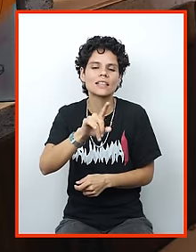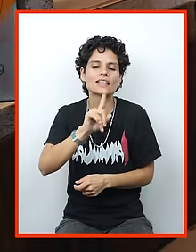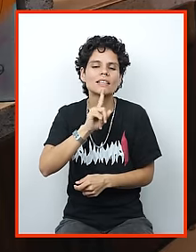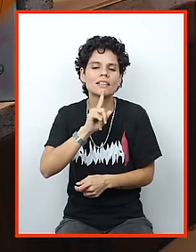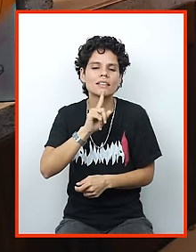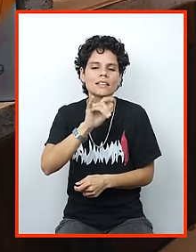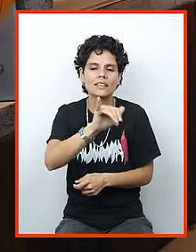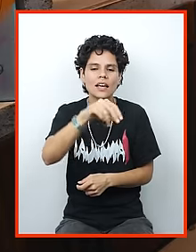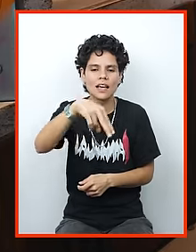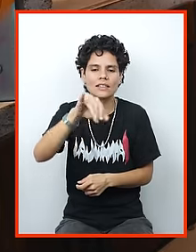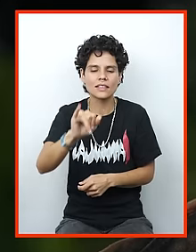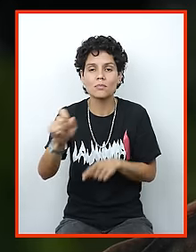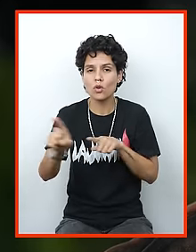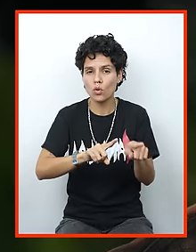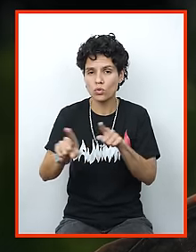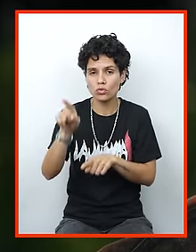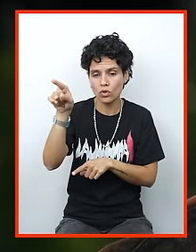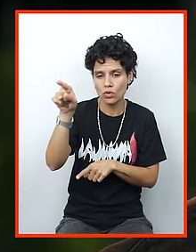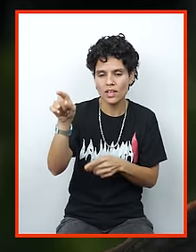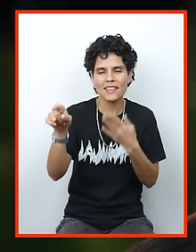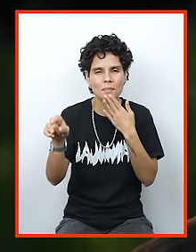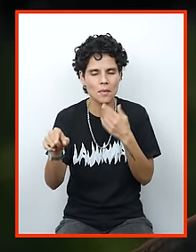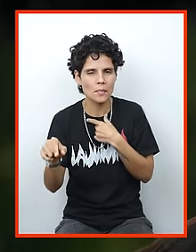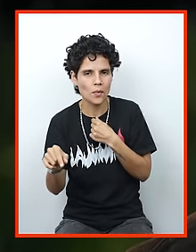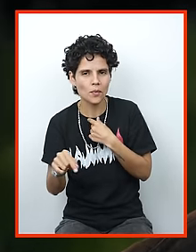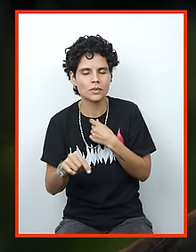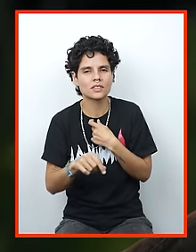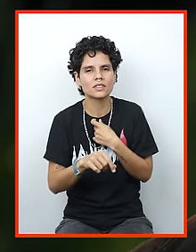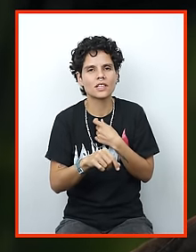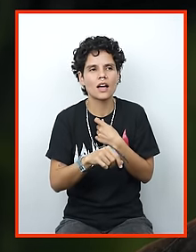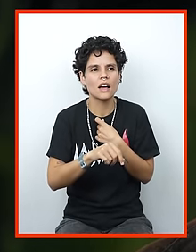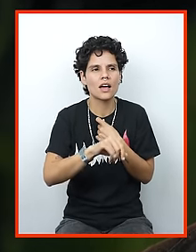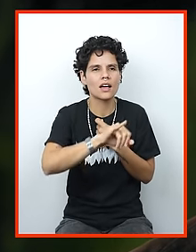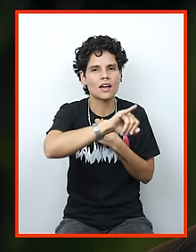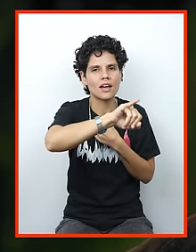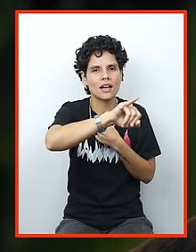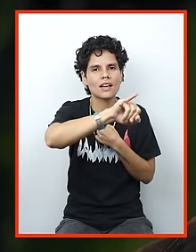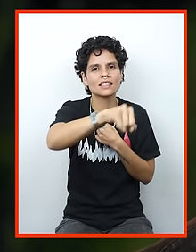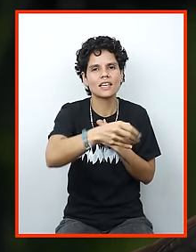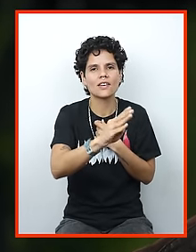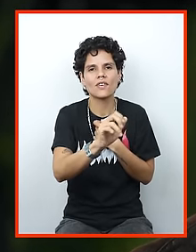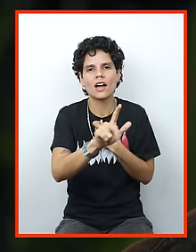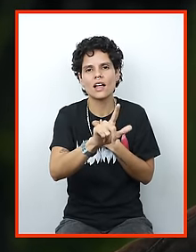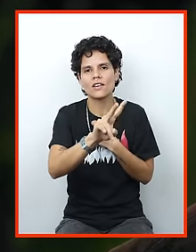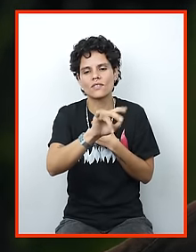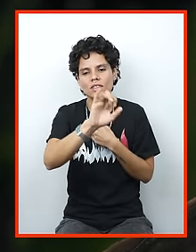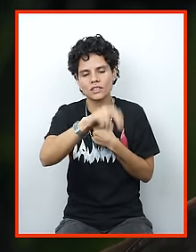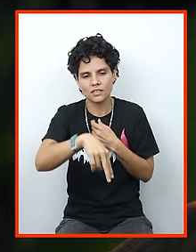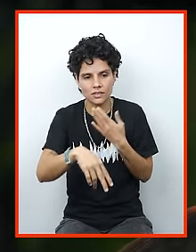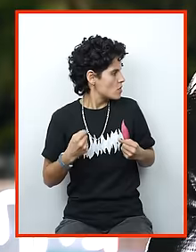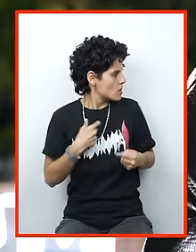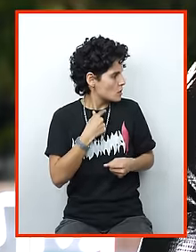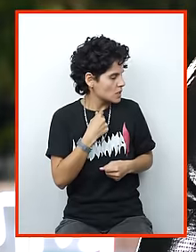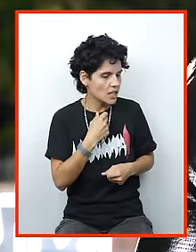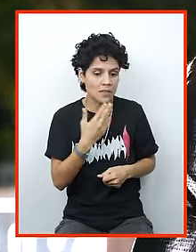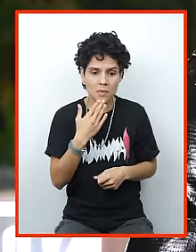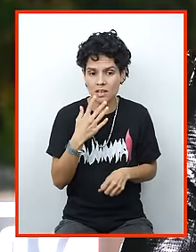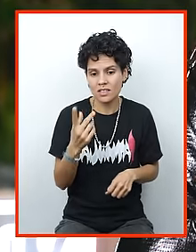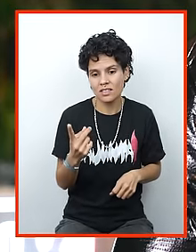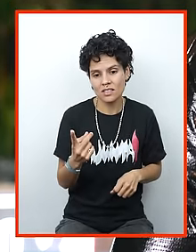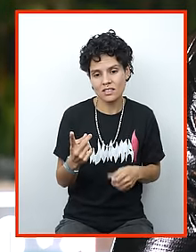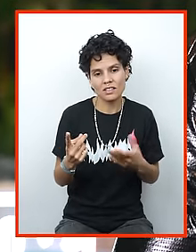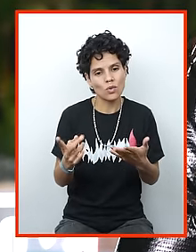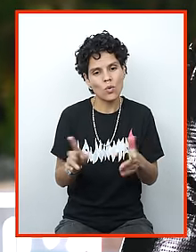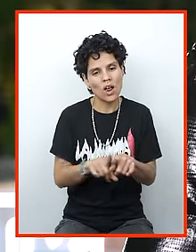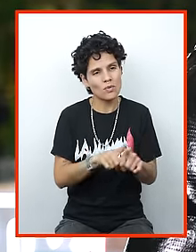como del productor Tiny. Igual soy bien fan de J Balvin. Como que me gustaría llegar a J Balvin algún día, Alvarito Díaz. Alguien inalcanzable,